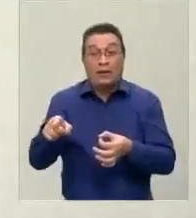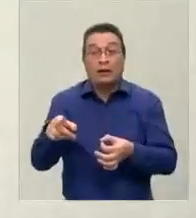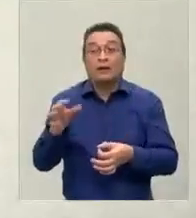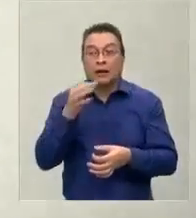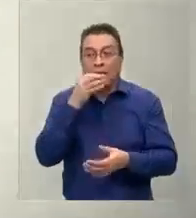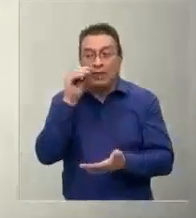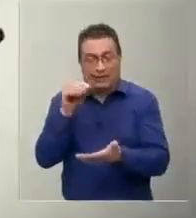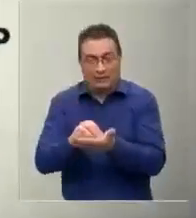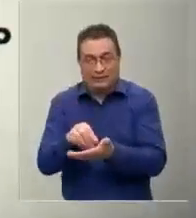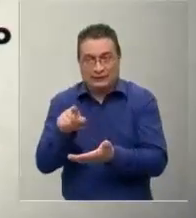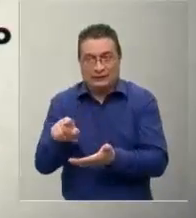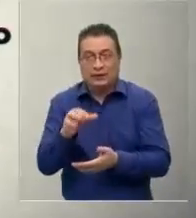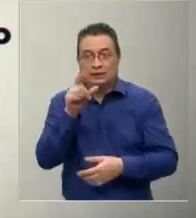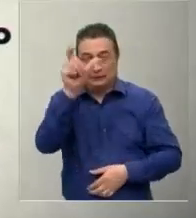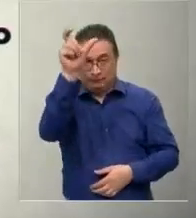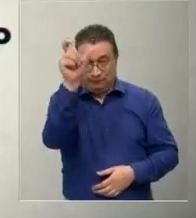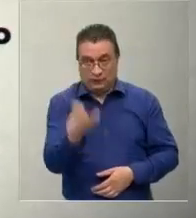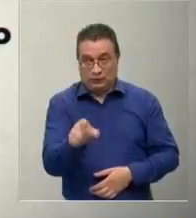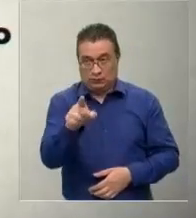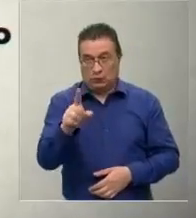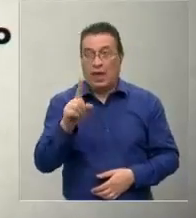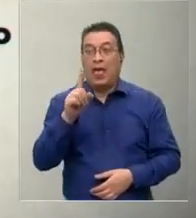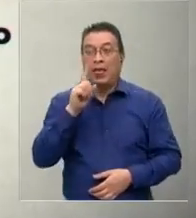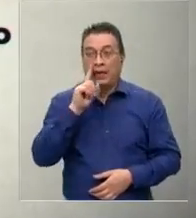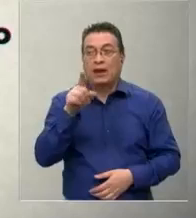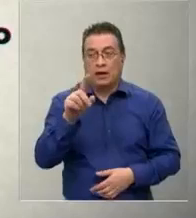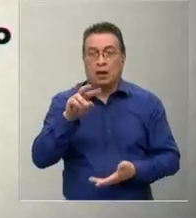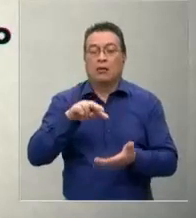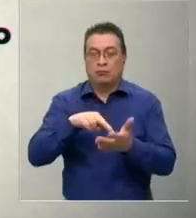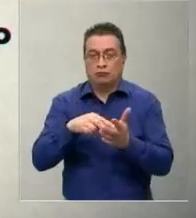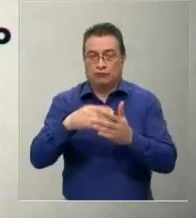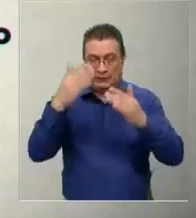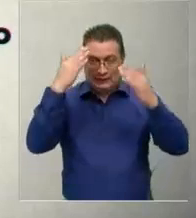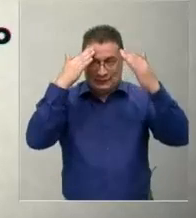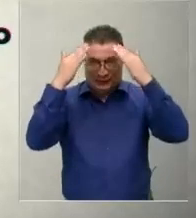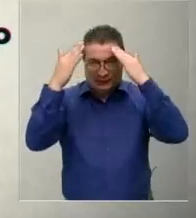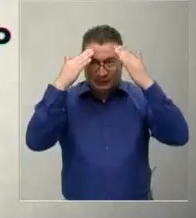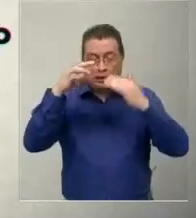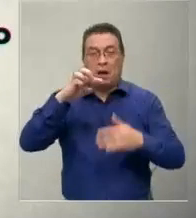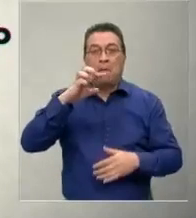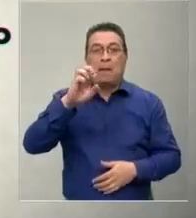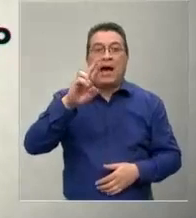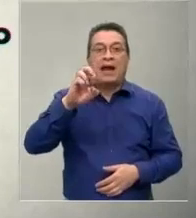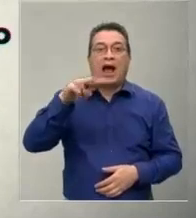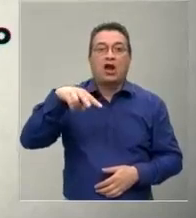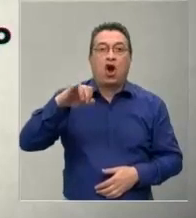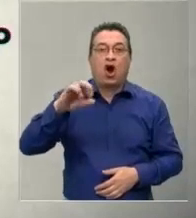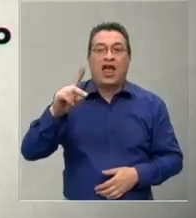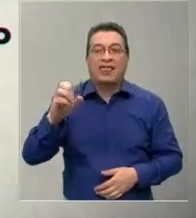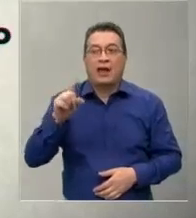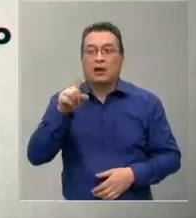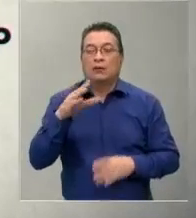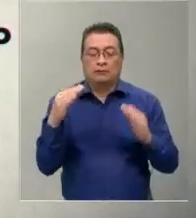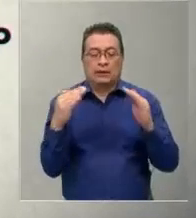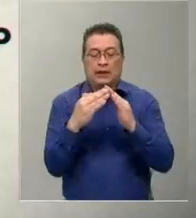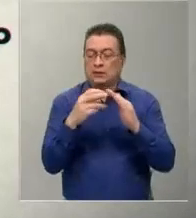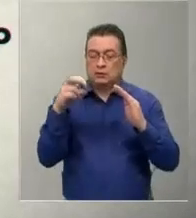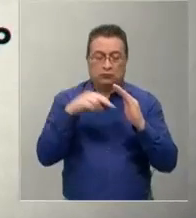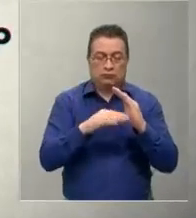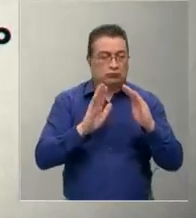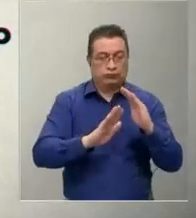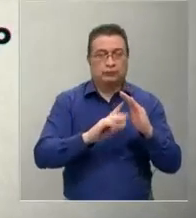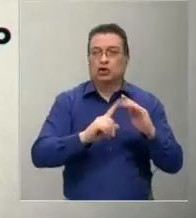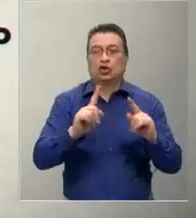Micheas certifica. El paciente se encuentra con un cuadro psicótico de tipo paranoide, recluido por lo mismo en su domicilio,